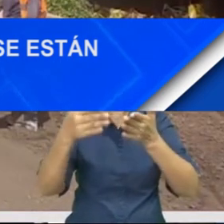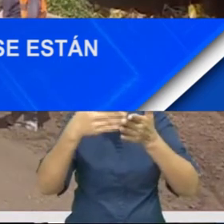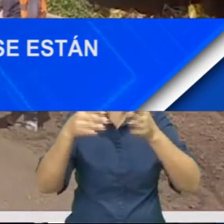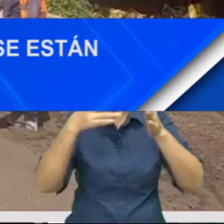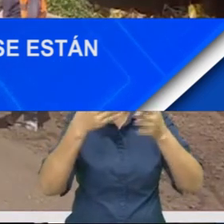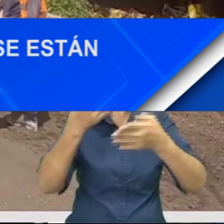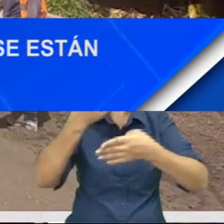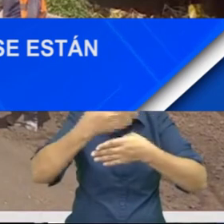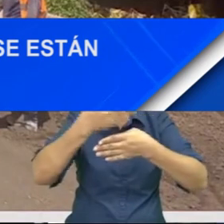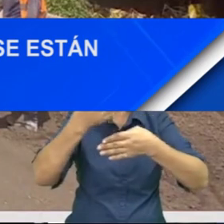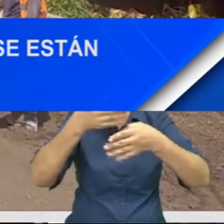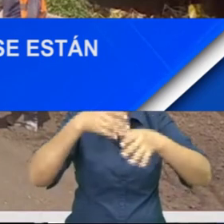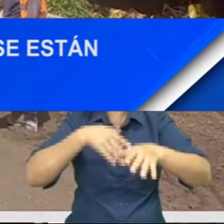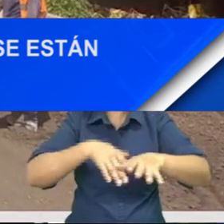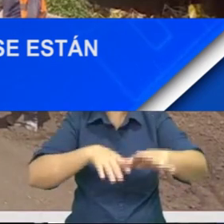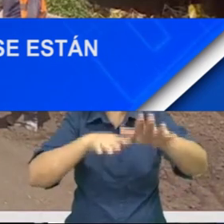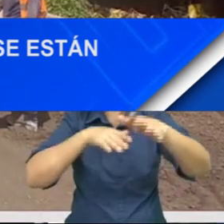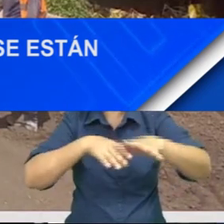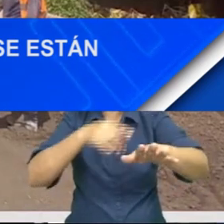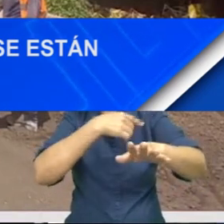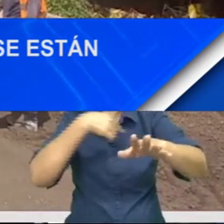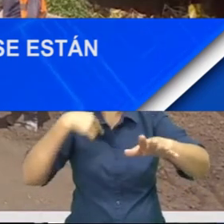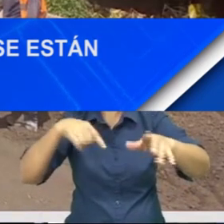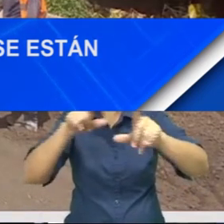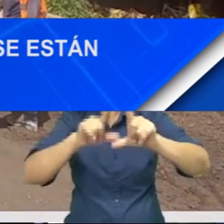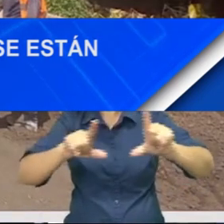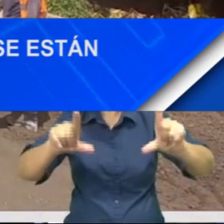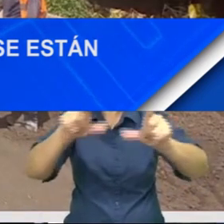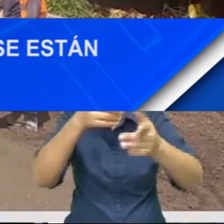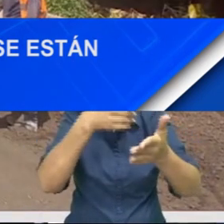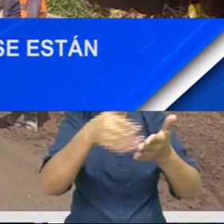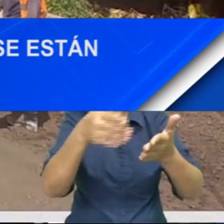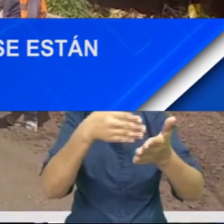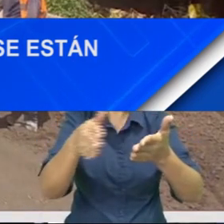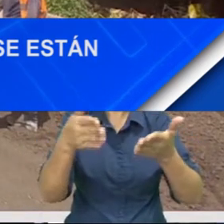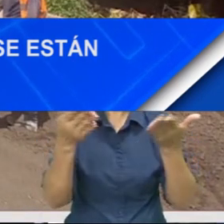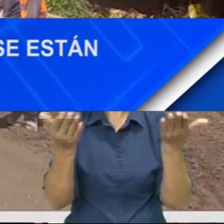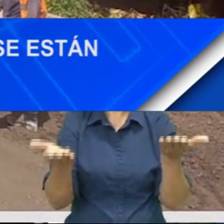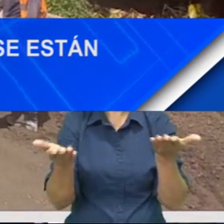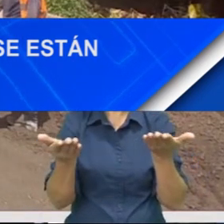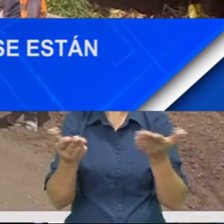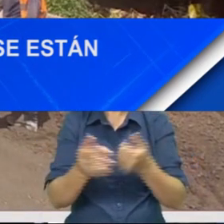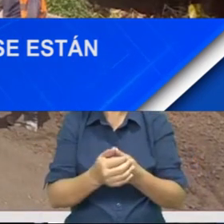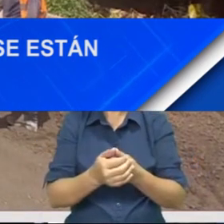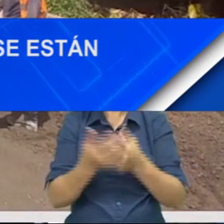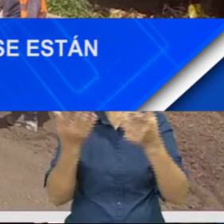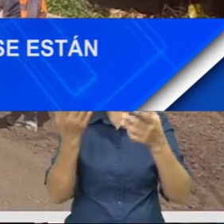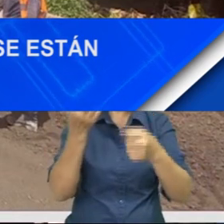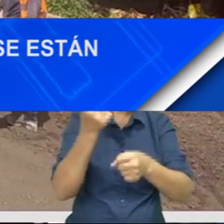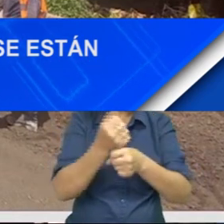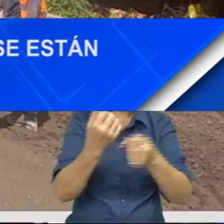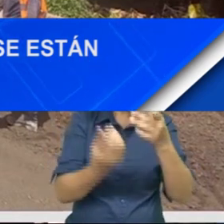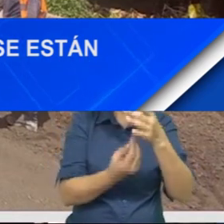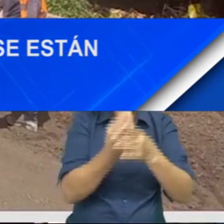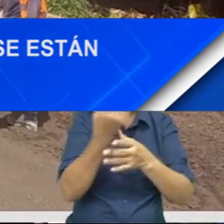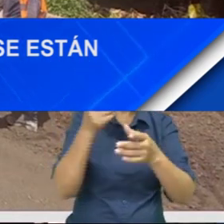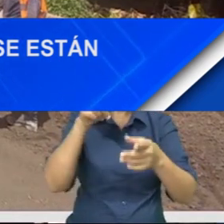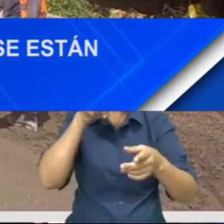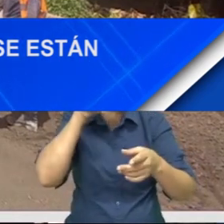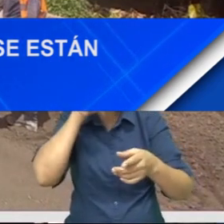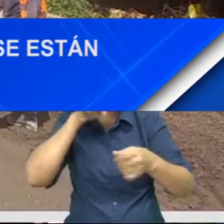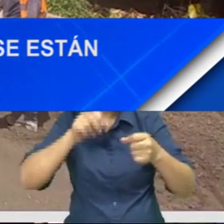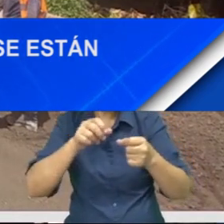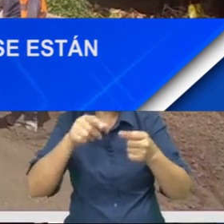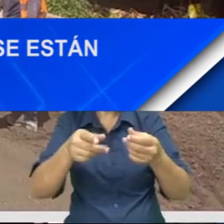en Nicaragua. Óscar Mojica, ministro del MTI, dijo que se han finalizado